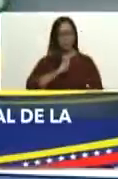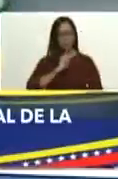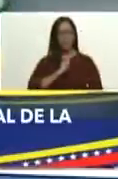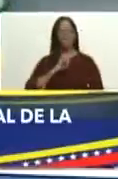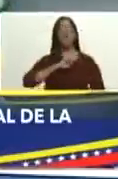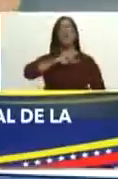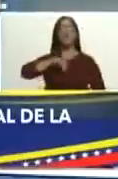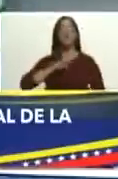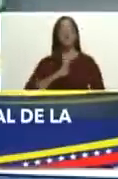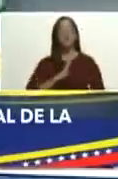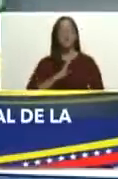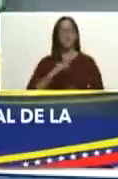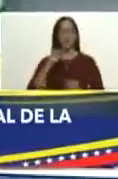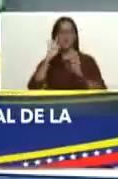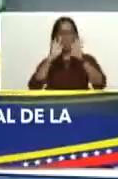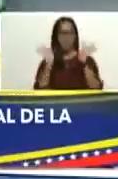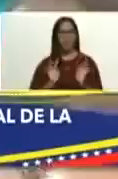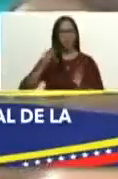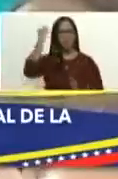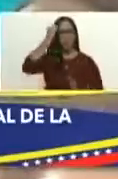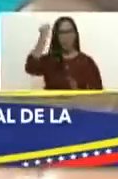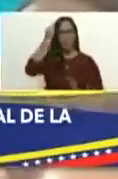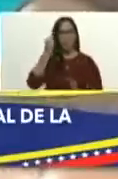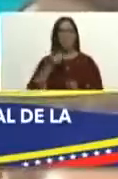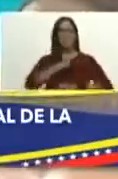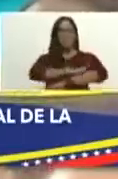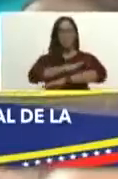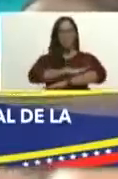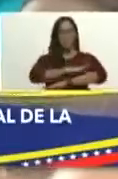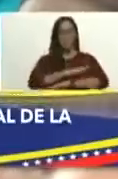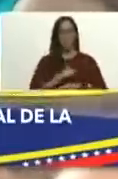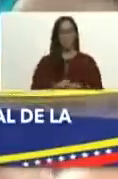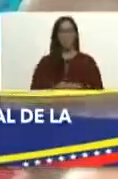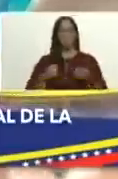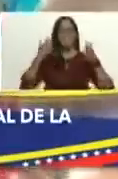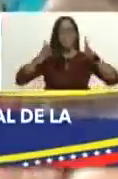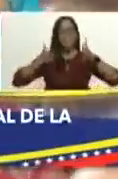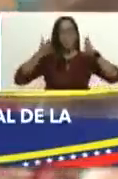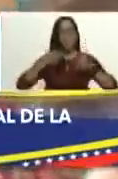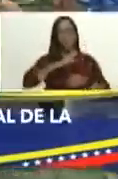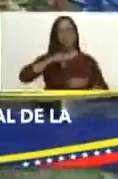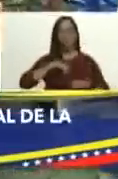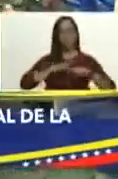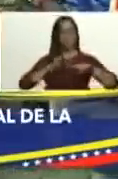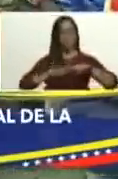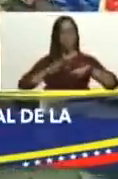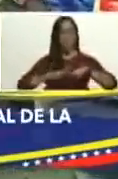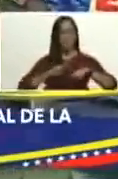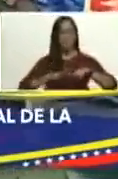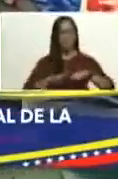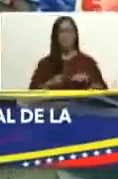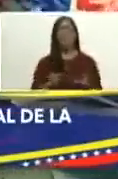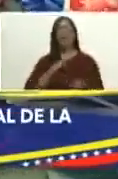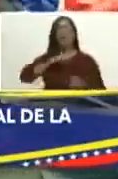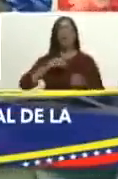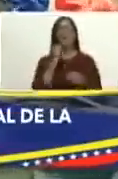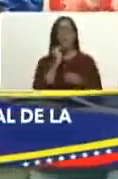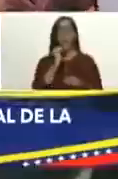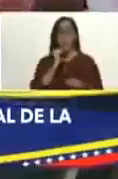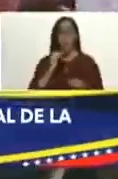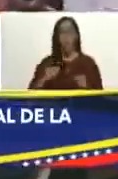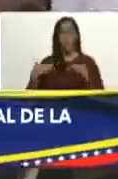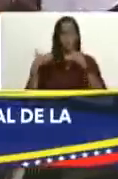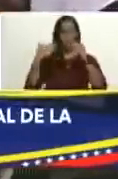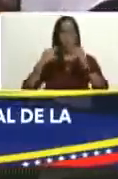de pensar, nuestra propia manera de actuar. Si educamos a nuestros niños, nuestras niñas y a nuestra juventud con